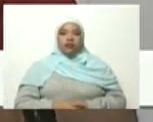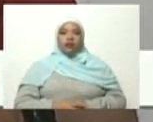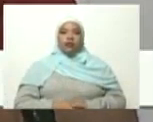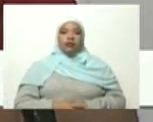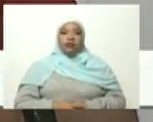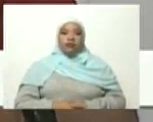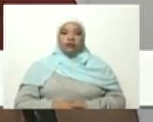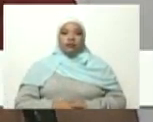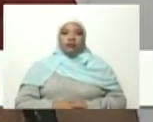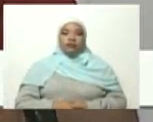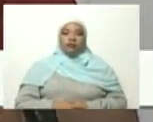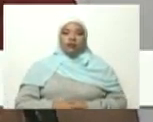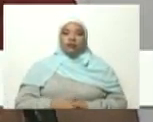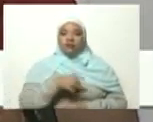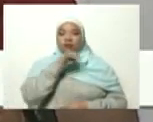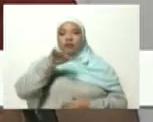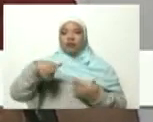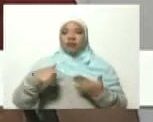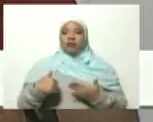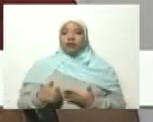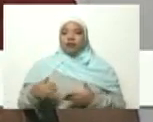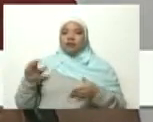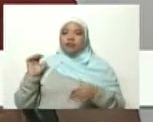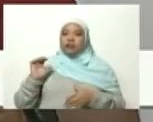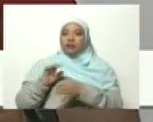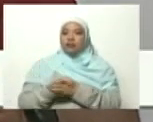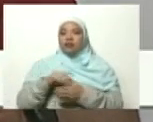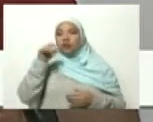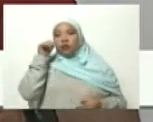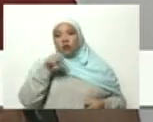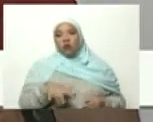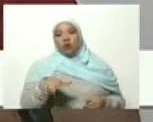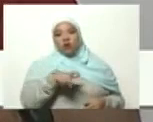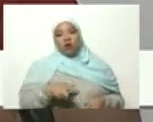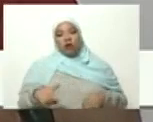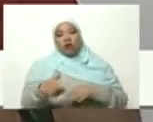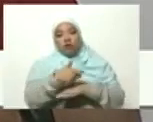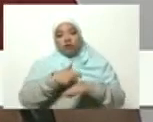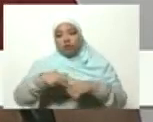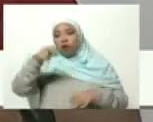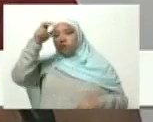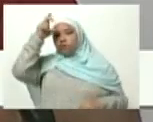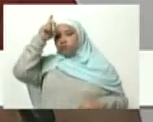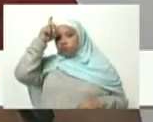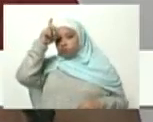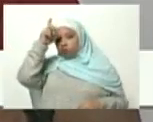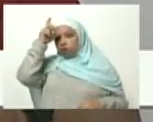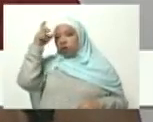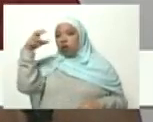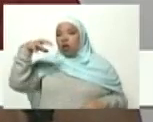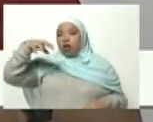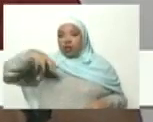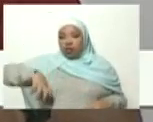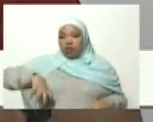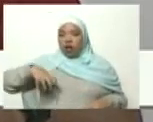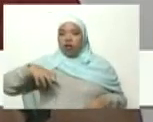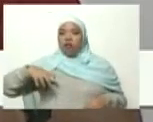Además, manifestamos nuestra solidaridad con el pueblo y el gobierno de Turquía por ese atentado terrorista